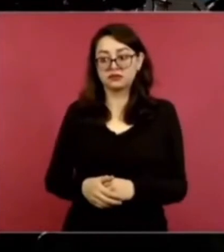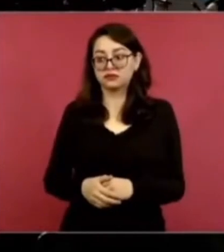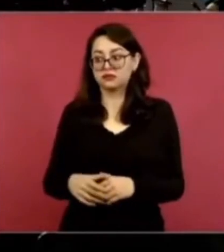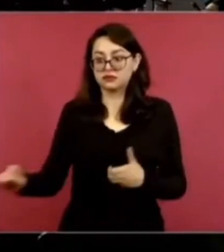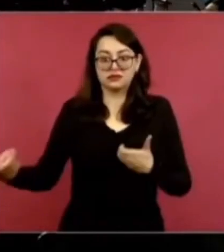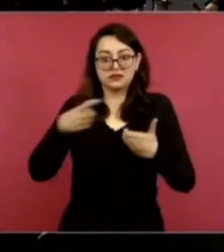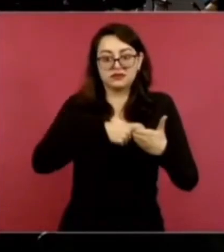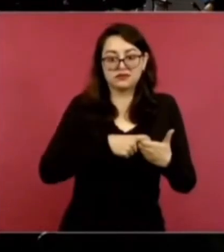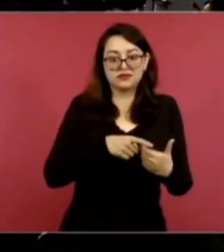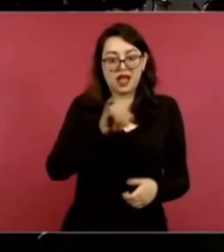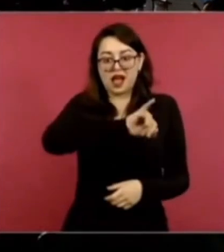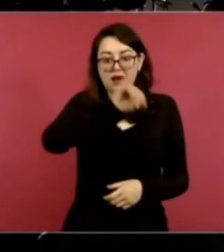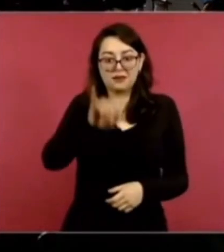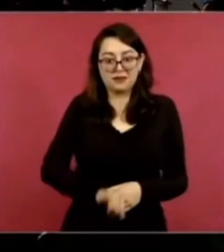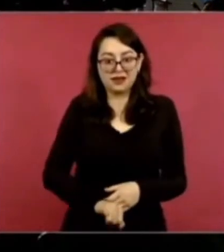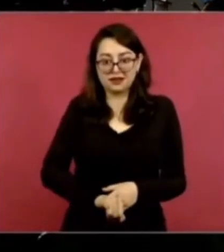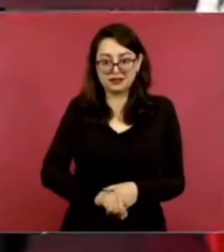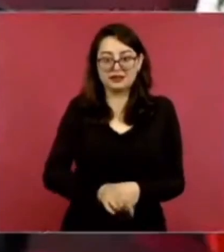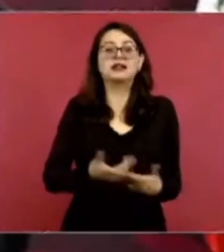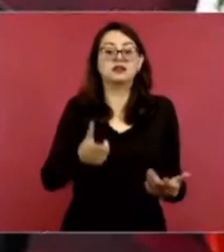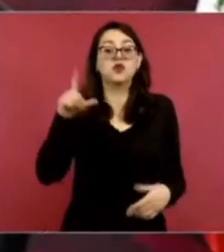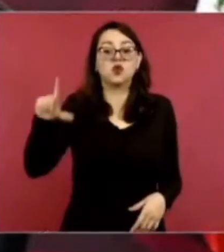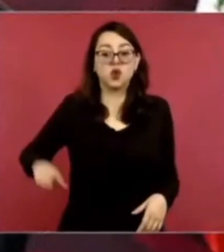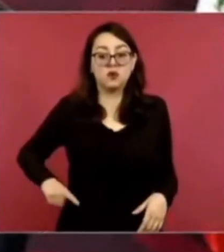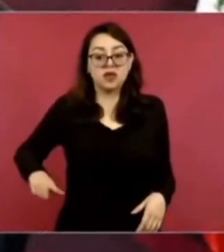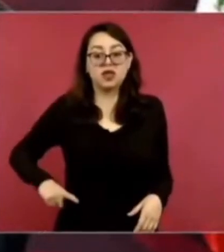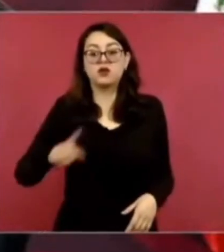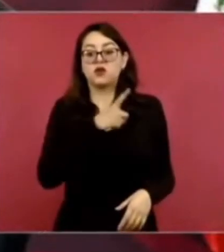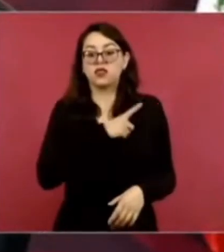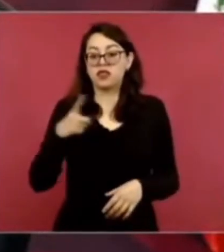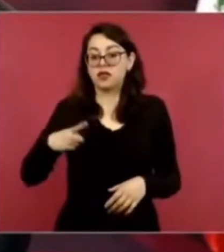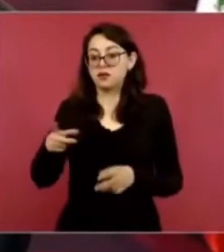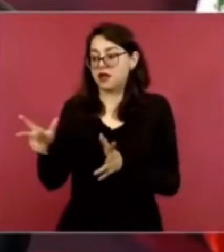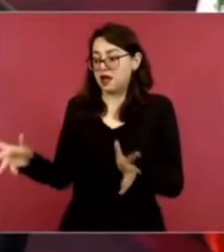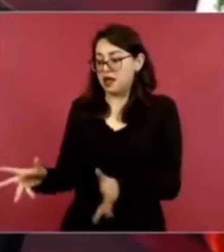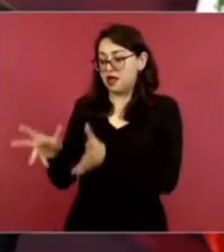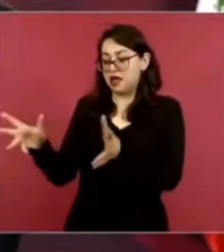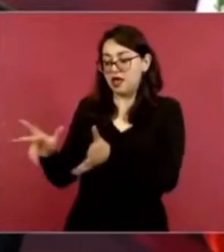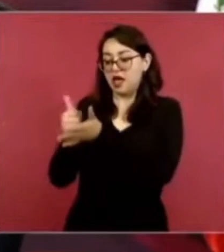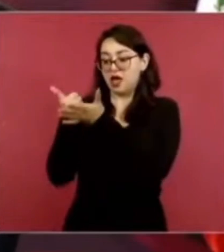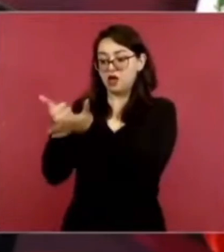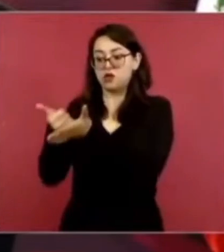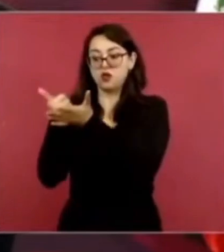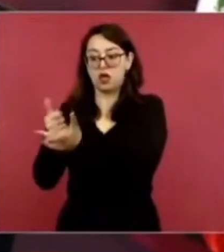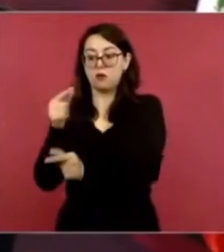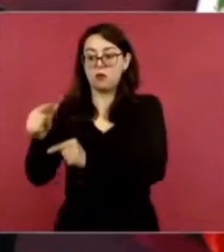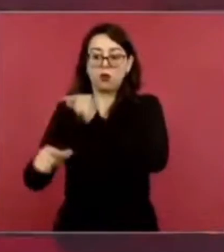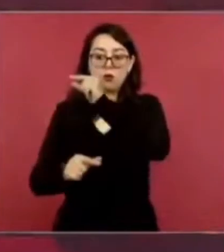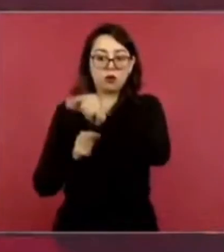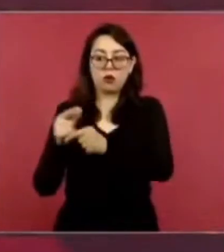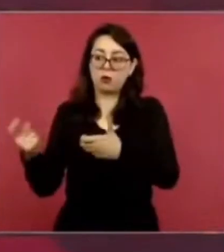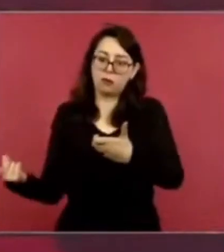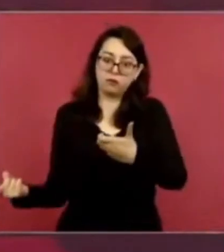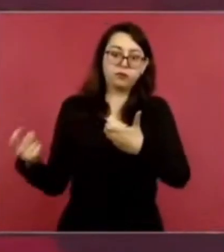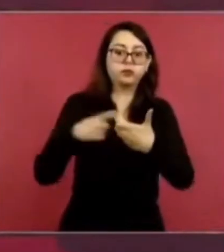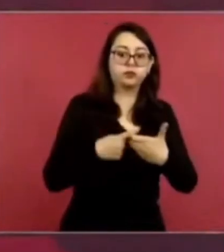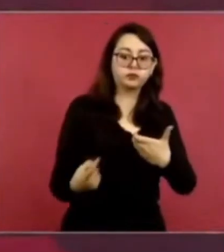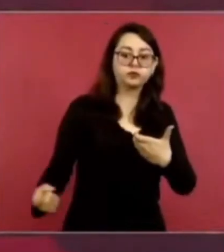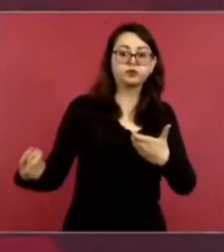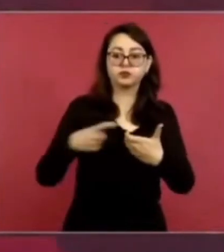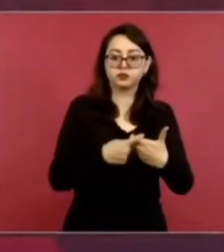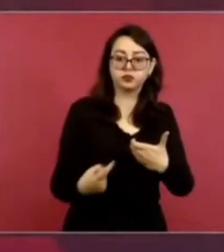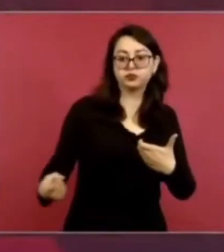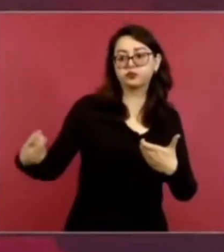Esa es la distribución de la riqueza, la distribución del ingreso. Para eso